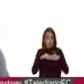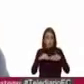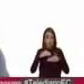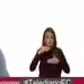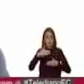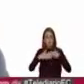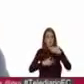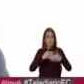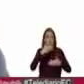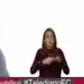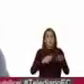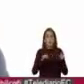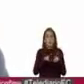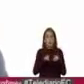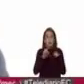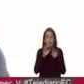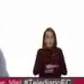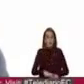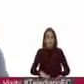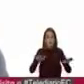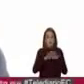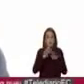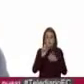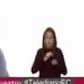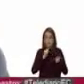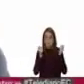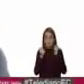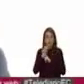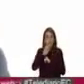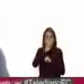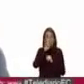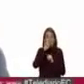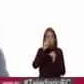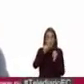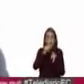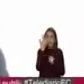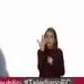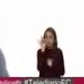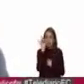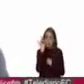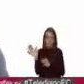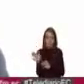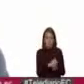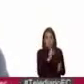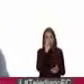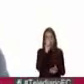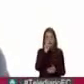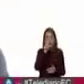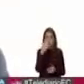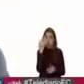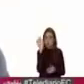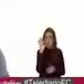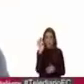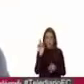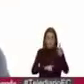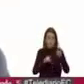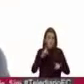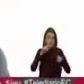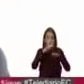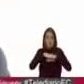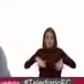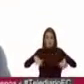cuyas utilidades hubieran superado el millón de dólares en 2018 o en 2019 para el caso de las empresas que se constituyeron